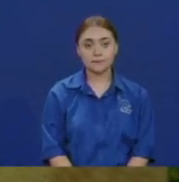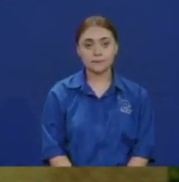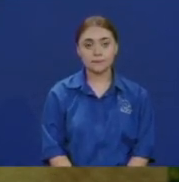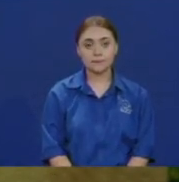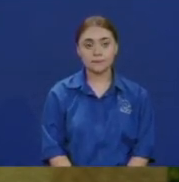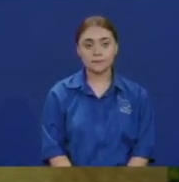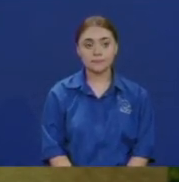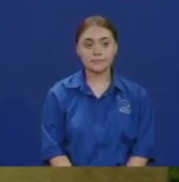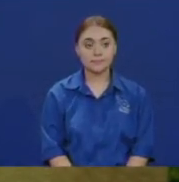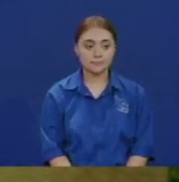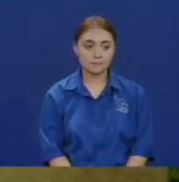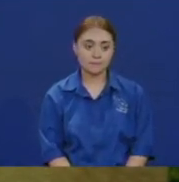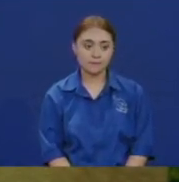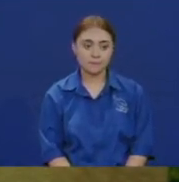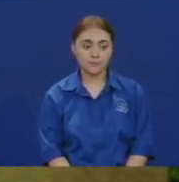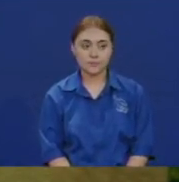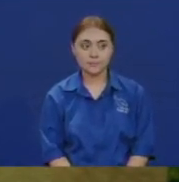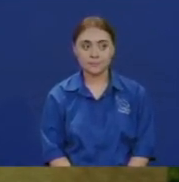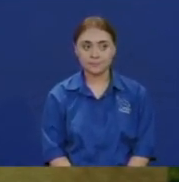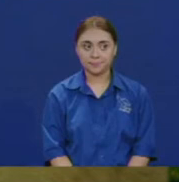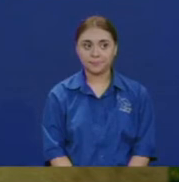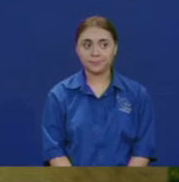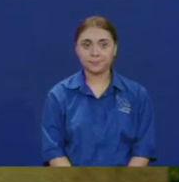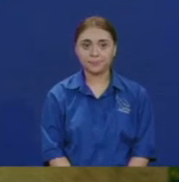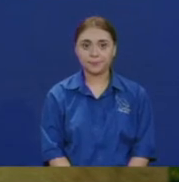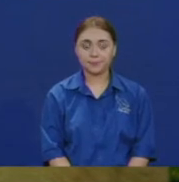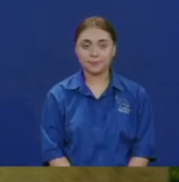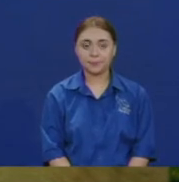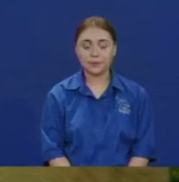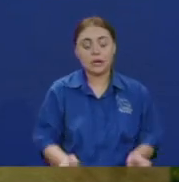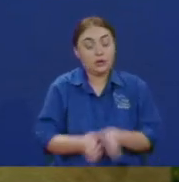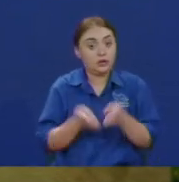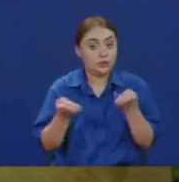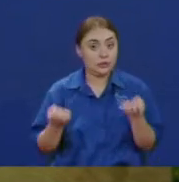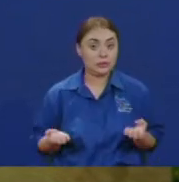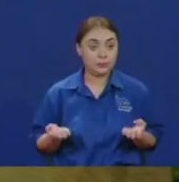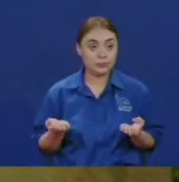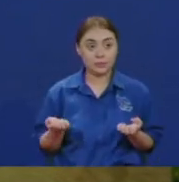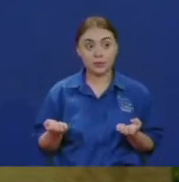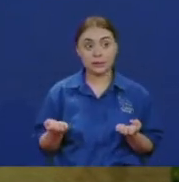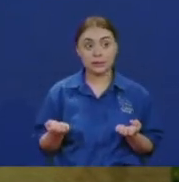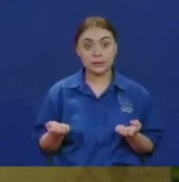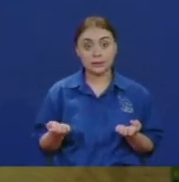¿Y los que nunca comen Santa Cena? ¿No los van a resucitar entonces?